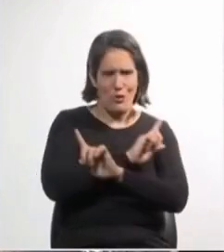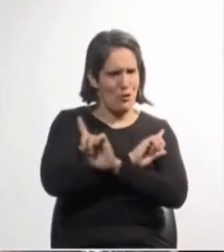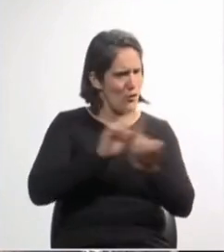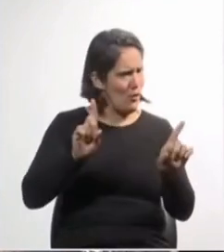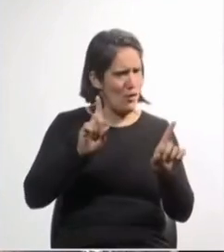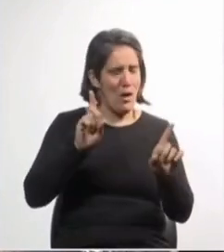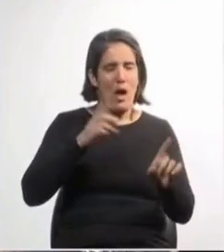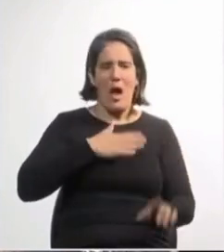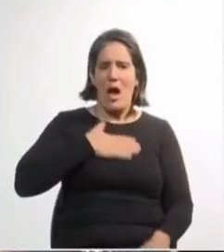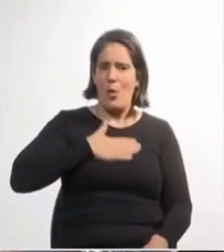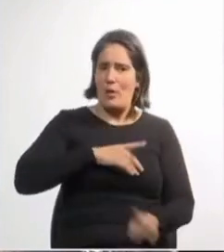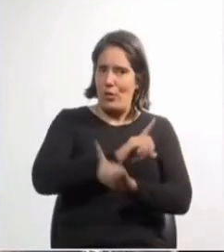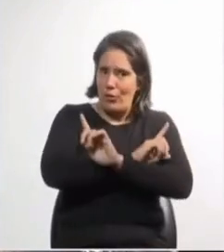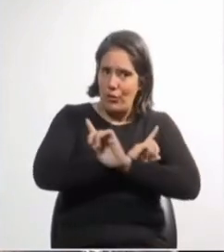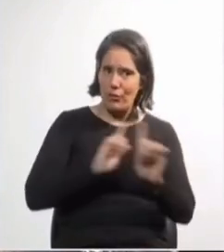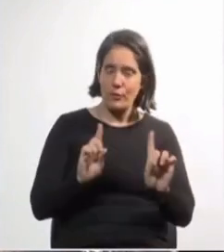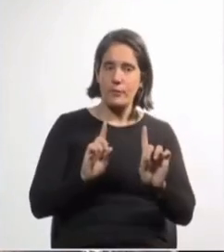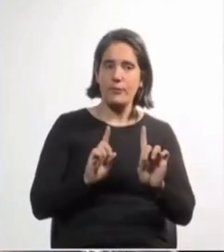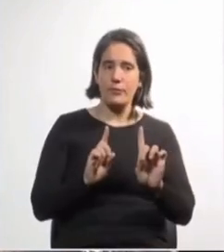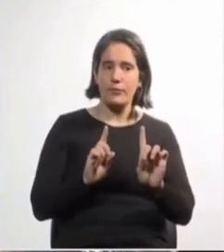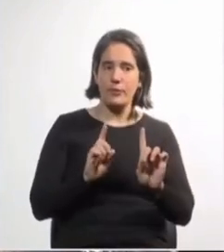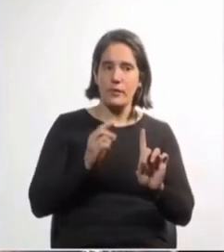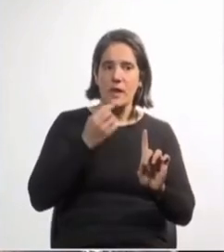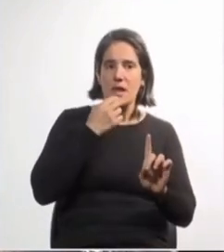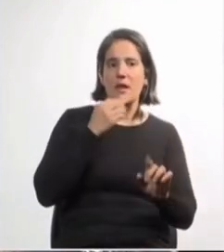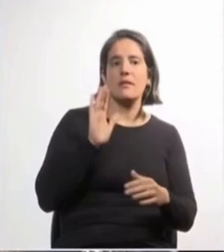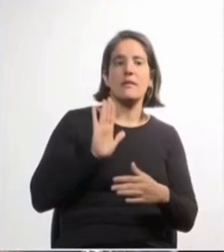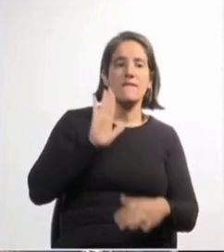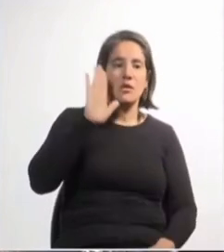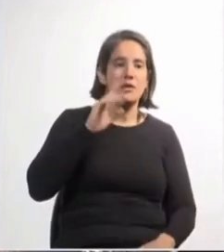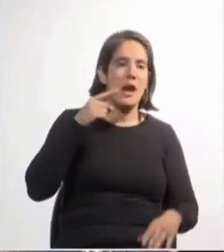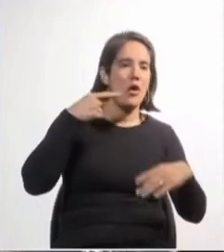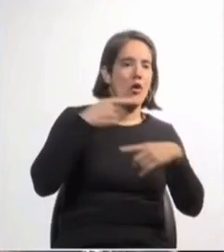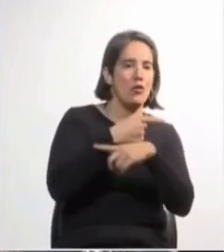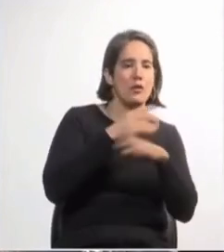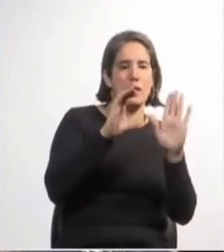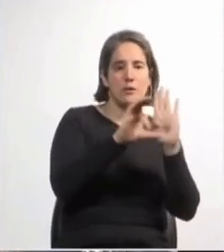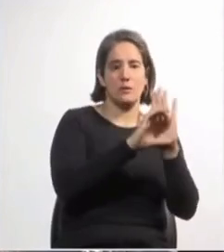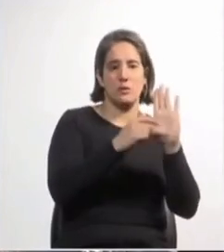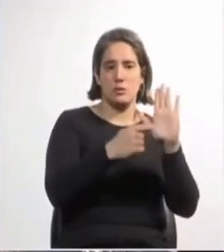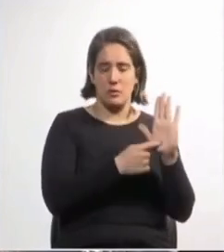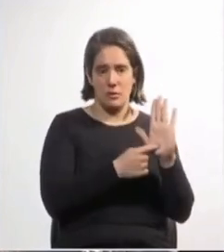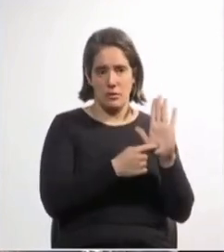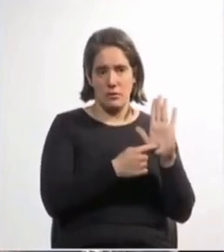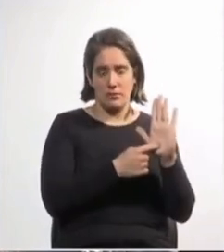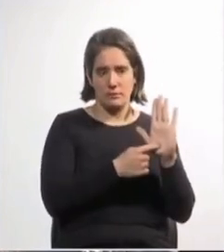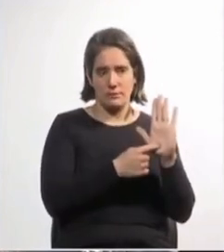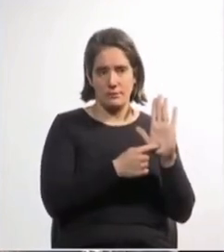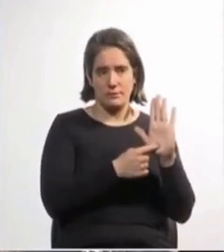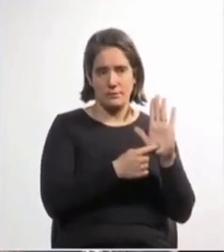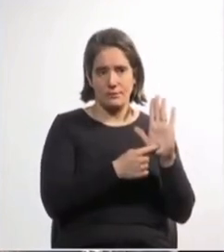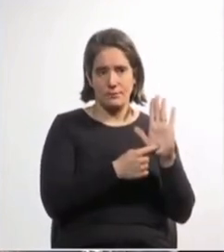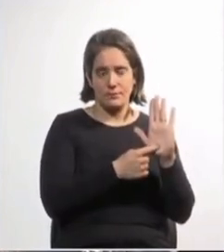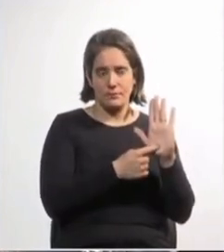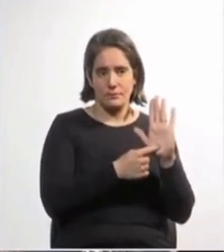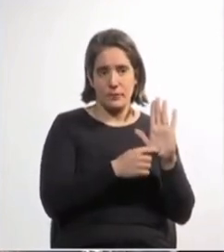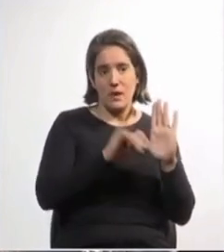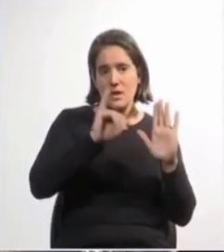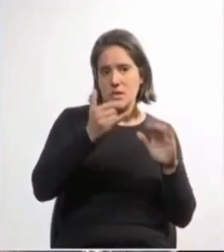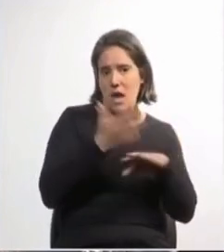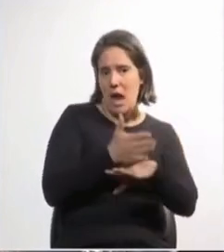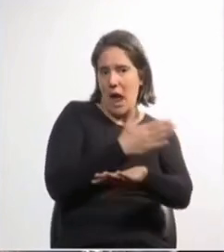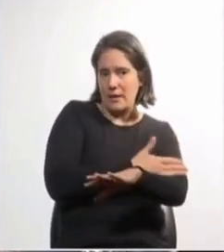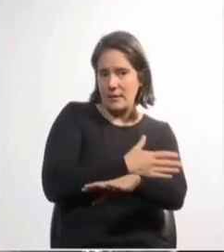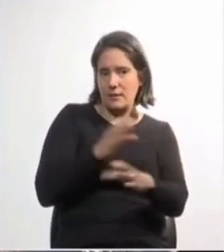no estamos de acuerdo es que se vote inconstitucionalmente en la rendición de cuentas. Ya se votó